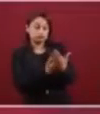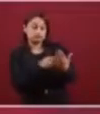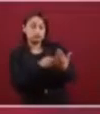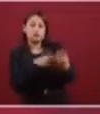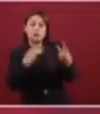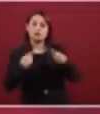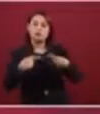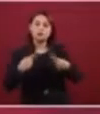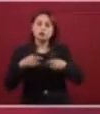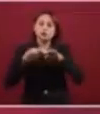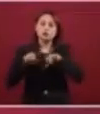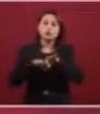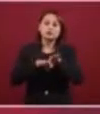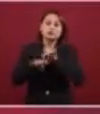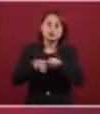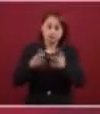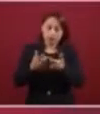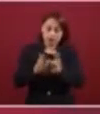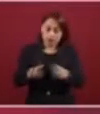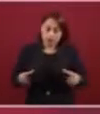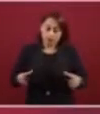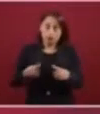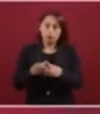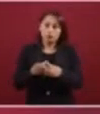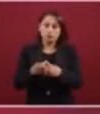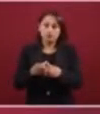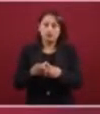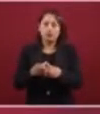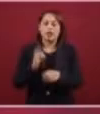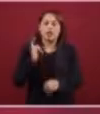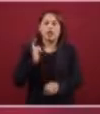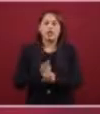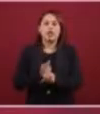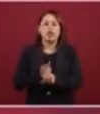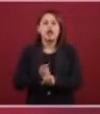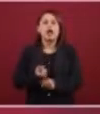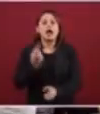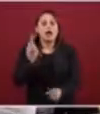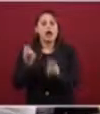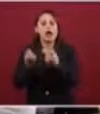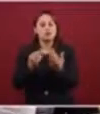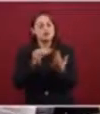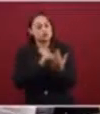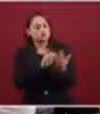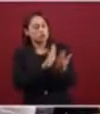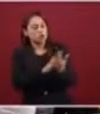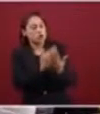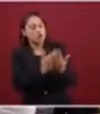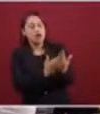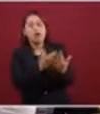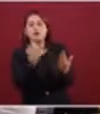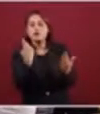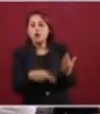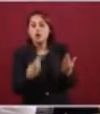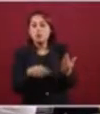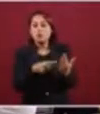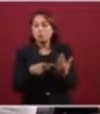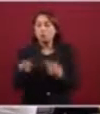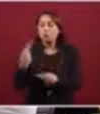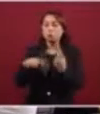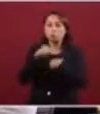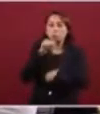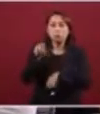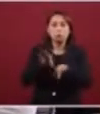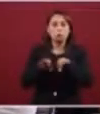pues descubrimos que mucha gente no iba a trabajar, aviadores, había una lista. Y por